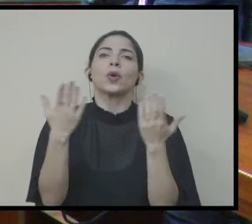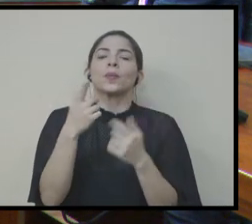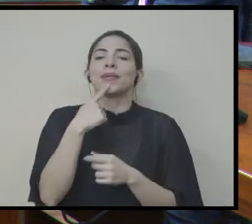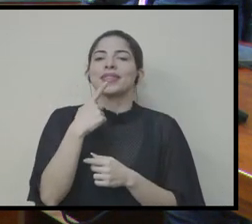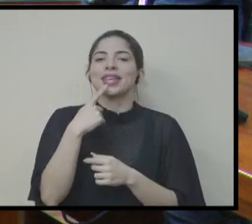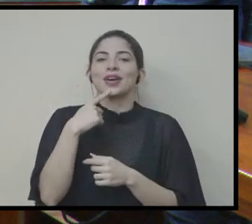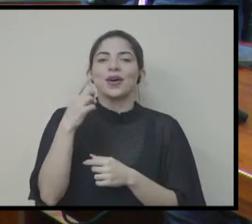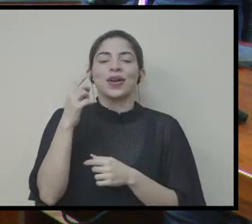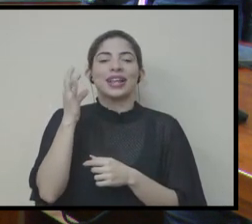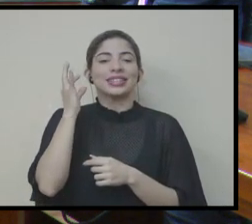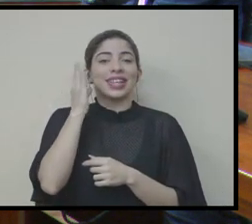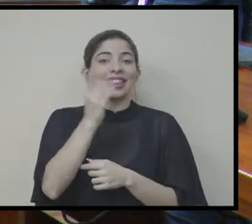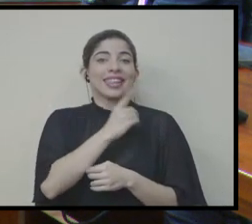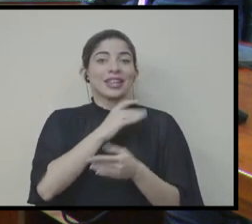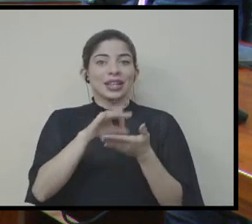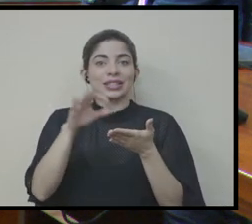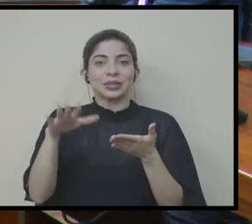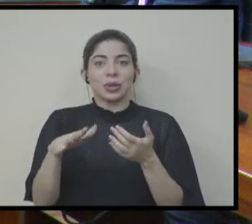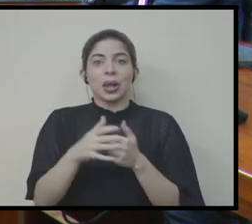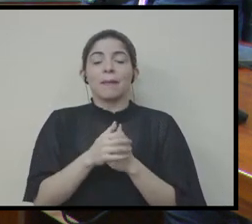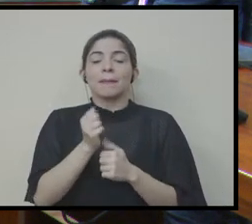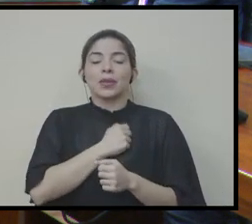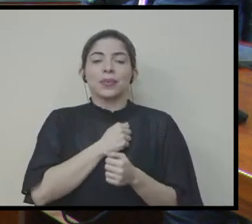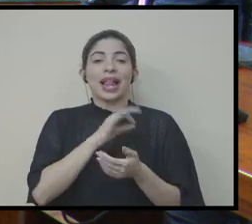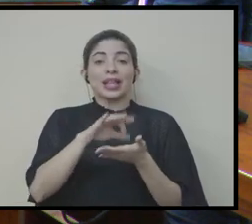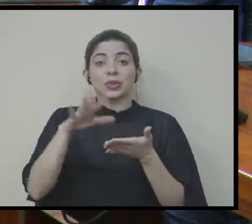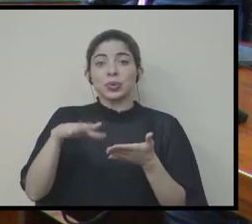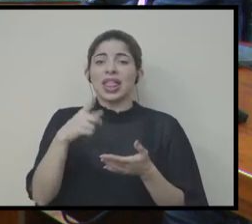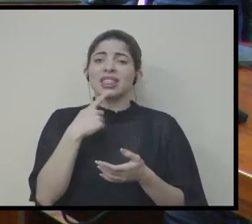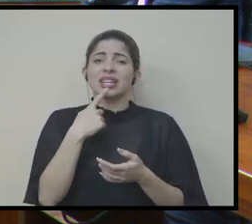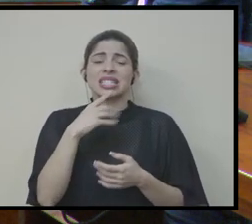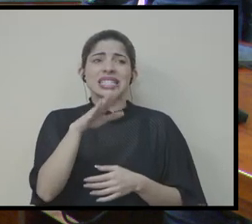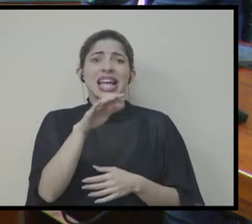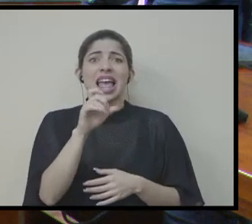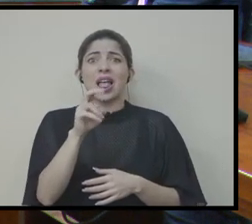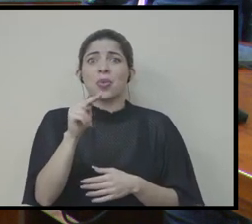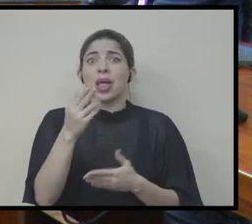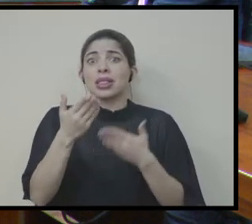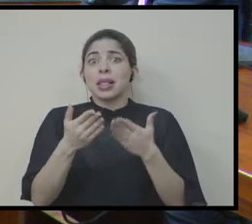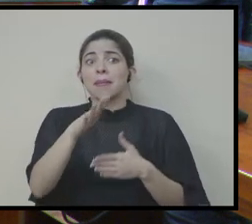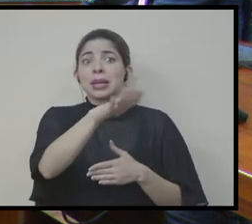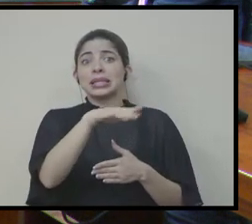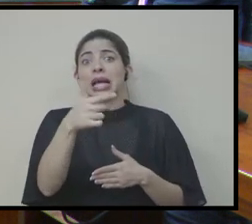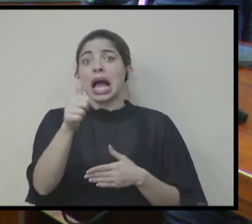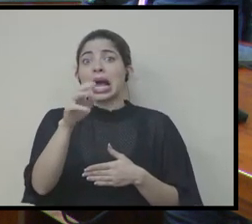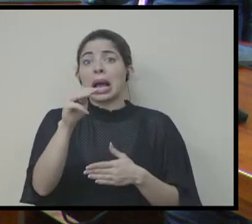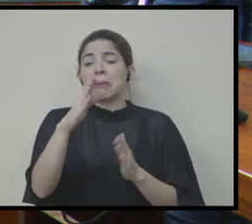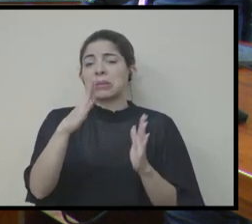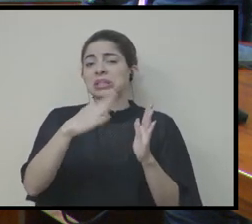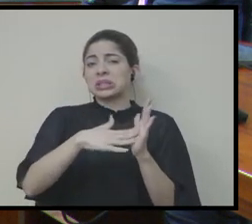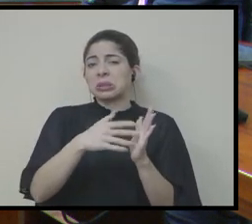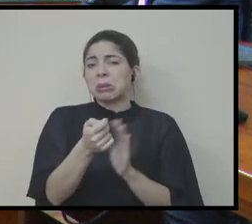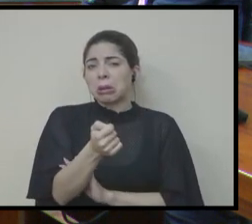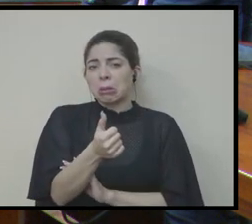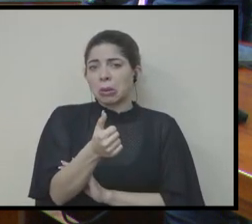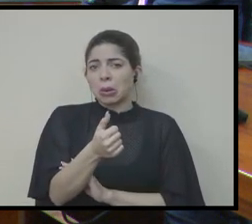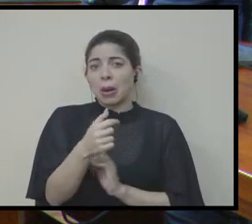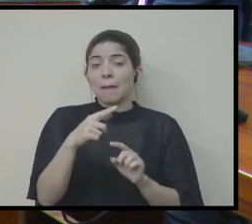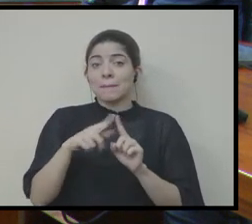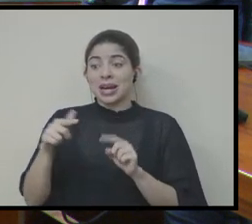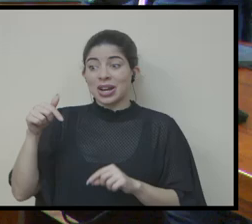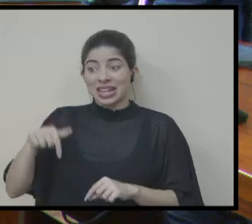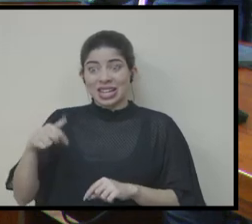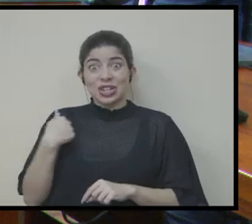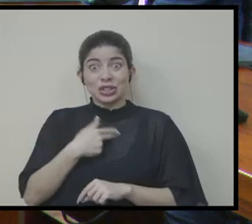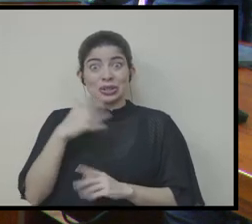decía la señora de la directora de la escuela, perdón, de la escuela, me decía, don Edwin, tal vez en el GAM 5,000 colones no es mucho. Me dice,